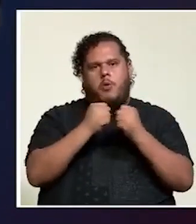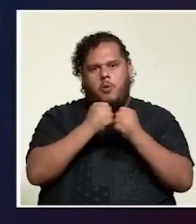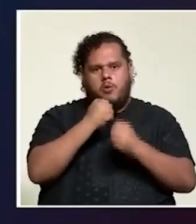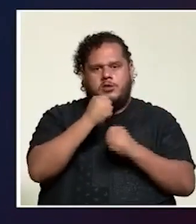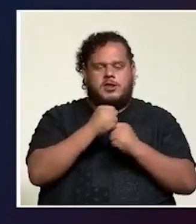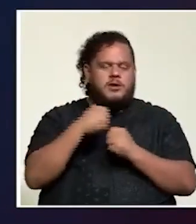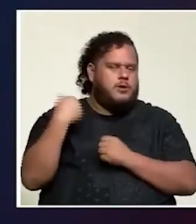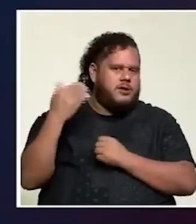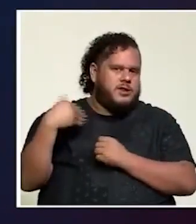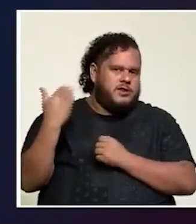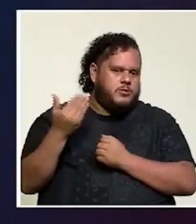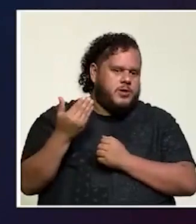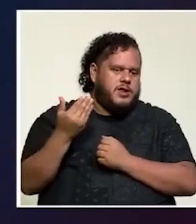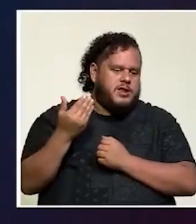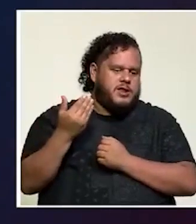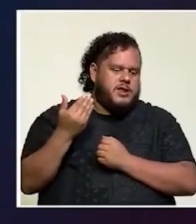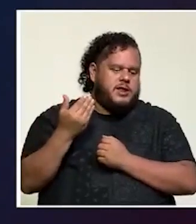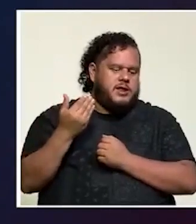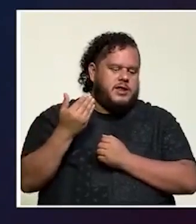la